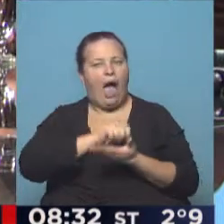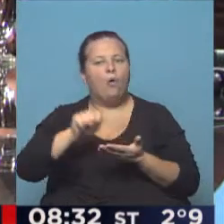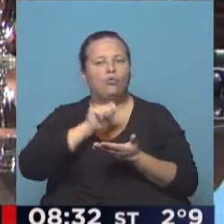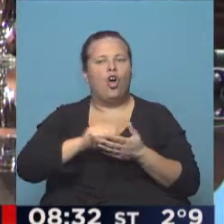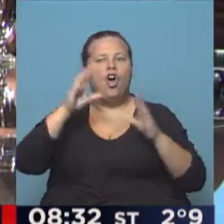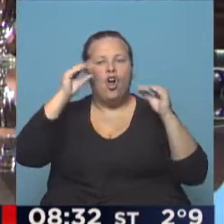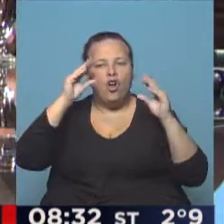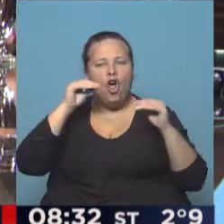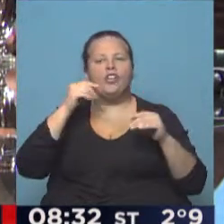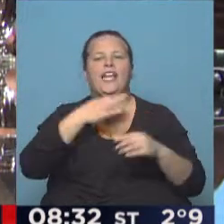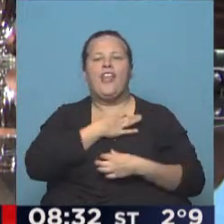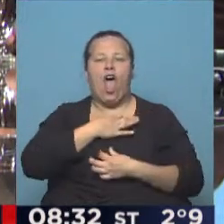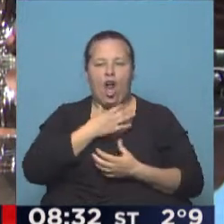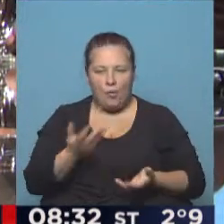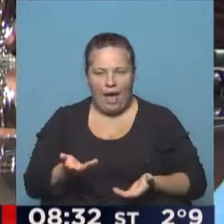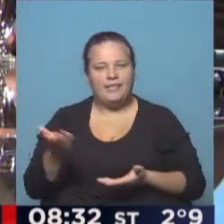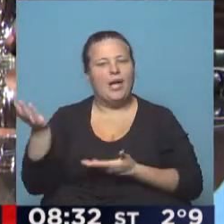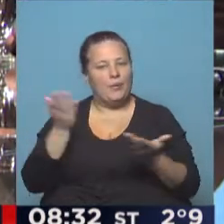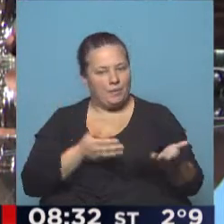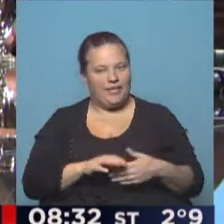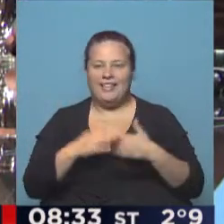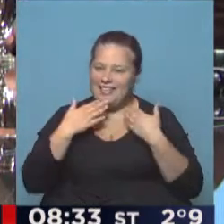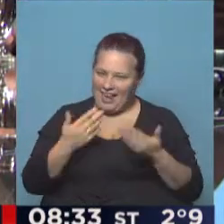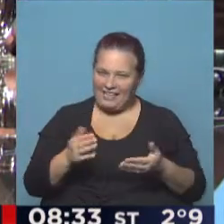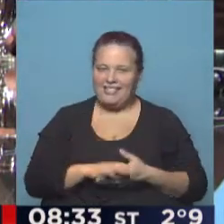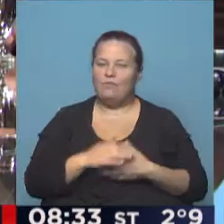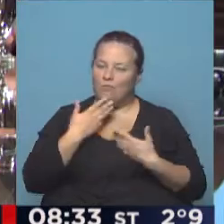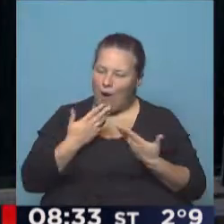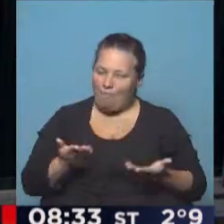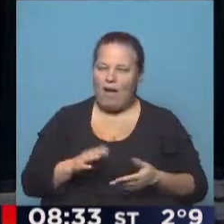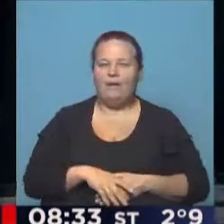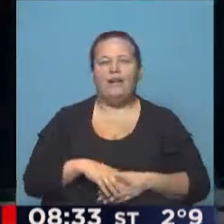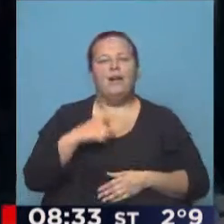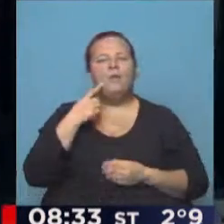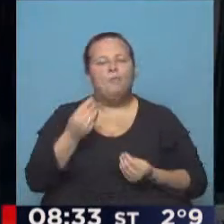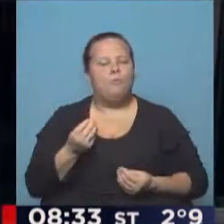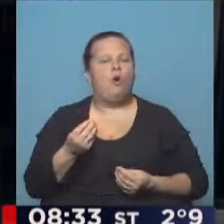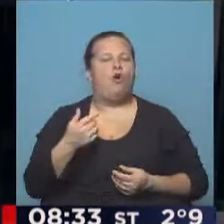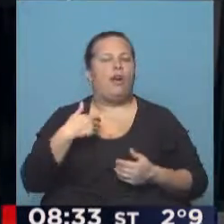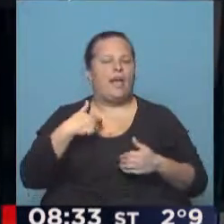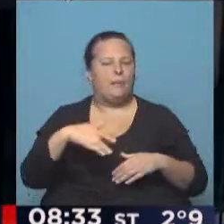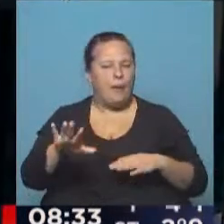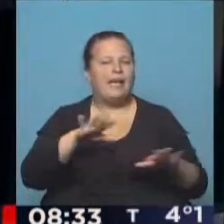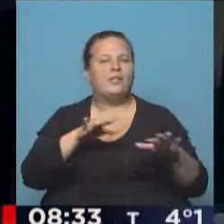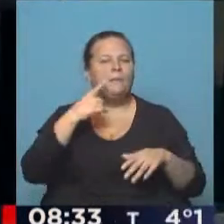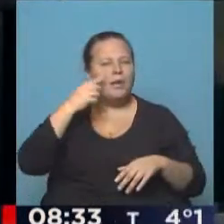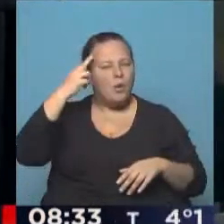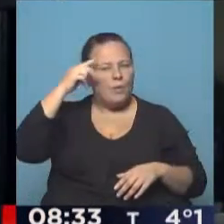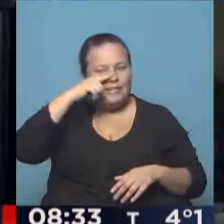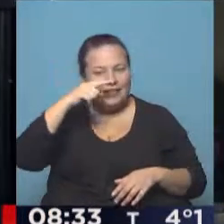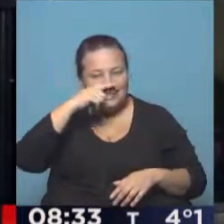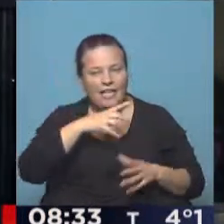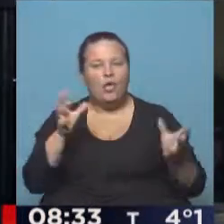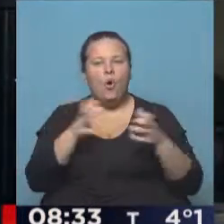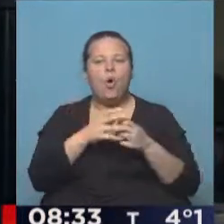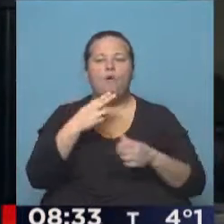libro La noche de las corbatas. Bienvenidos. Gracias, muy amables. Revisión porque vamos a ponerlo en contexto. 1977, un